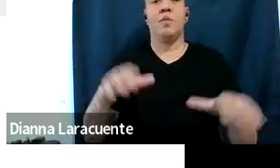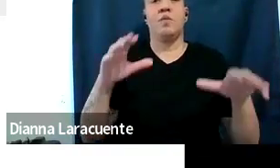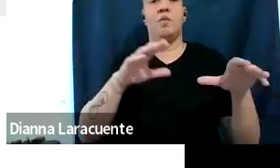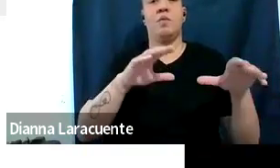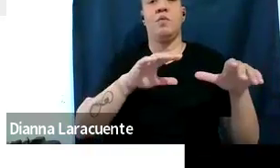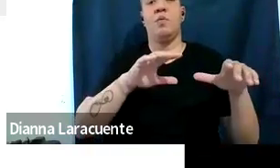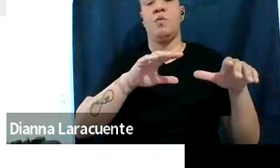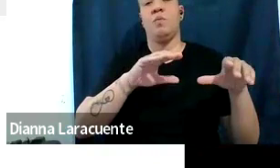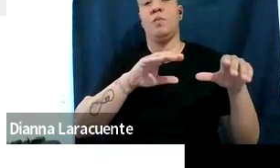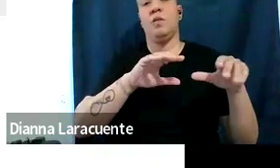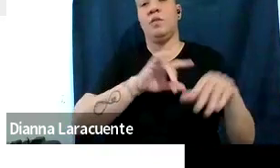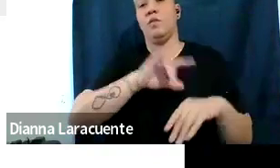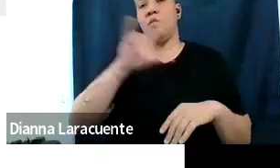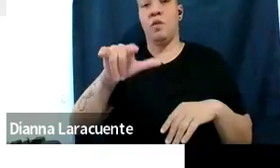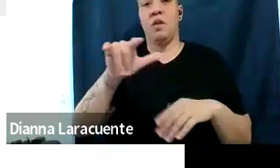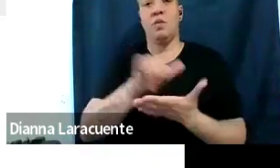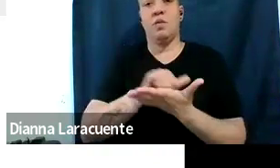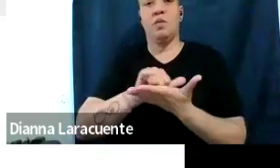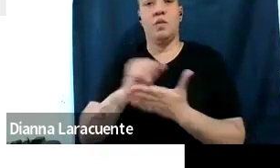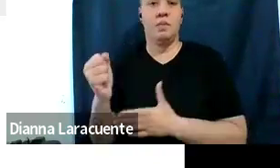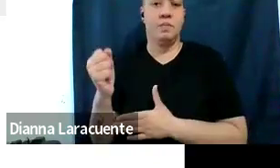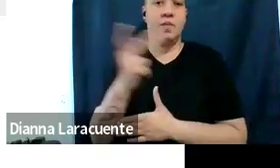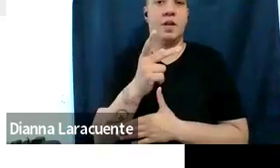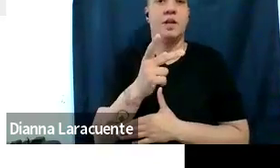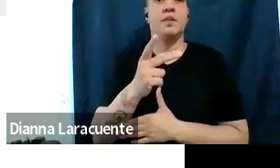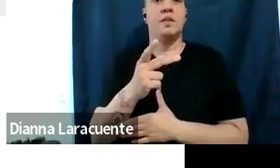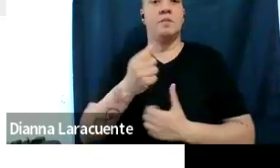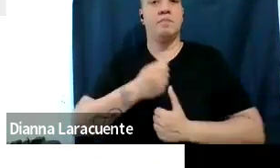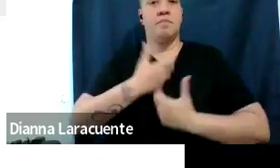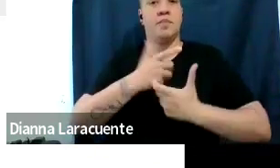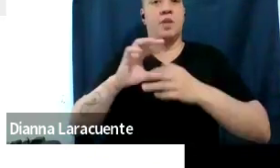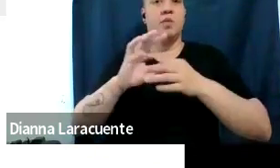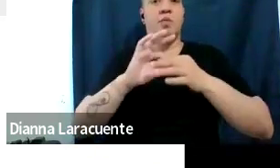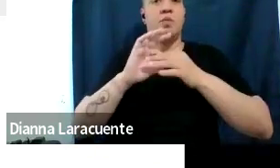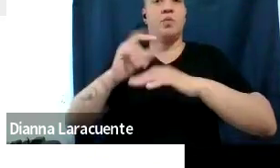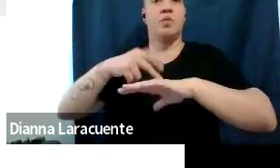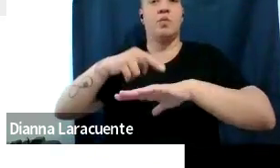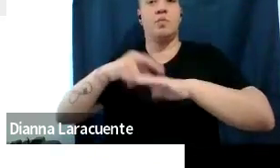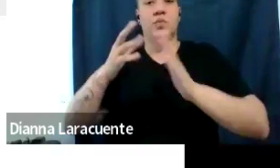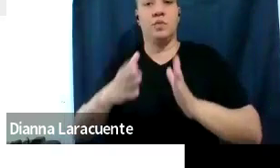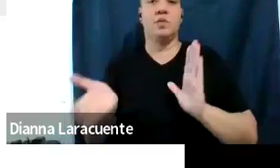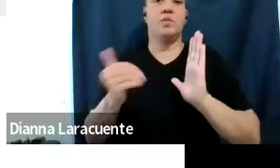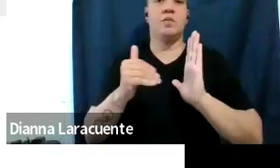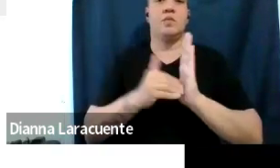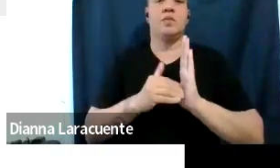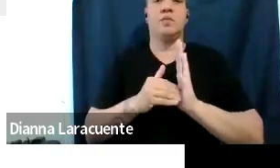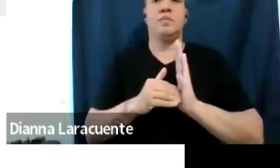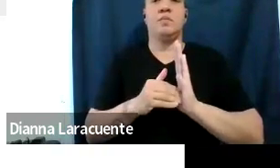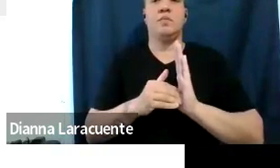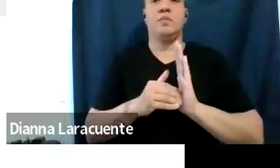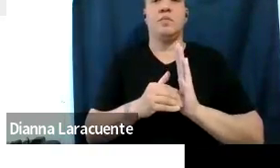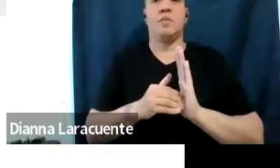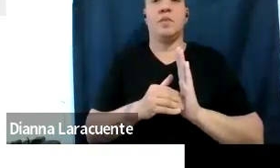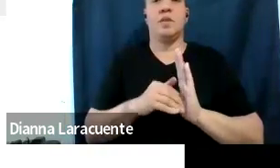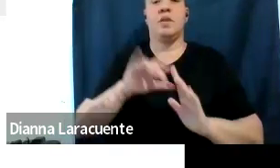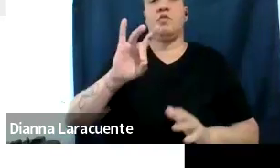y entonces regresa predicando la unión de los puertorriqueños y vuelve, en el 89 se lo